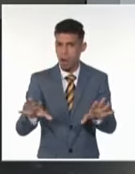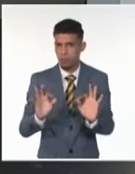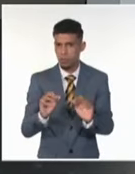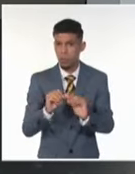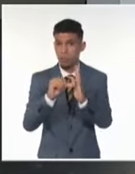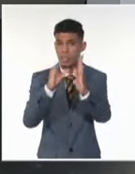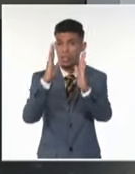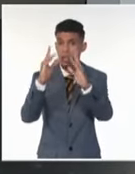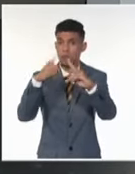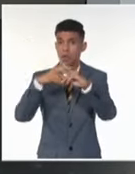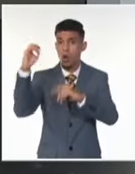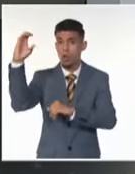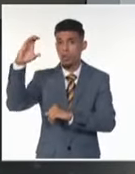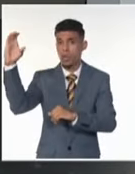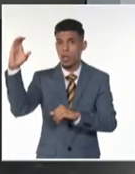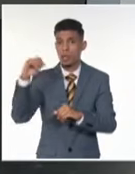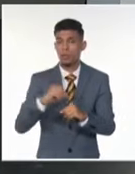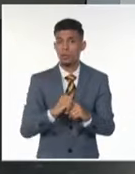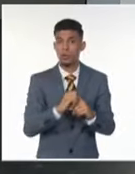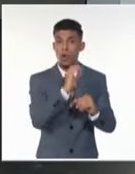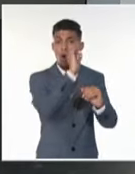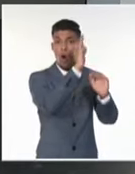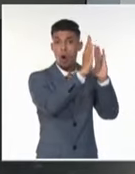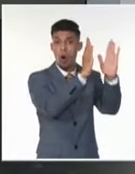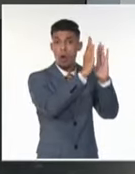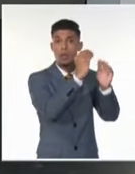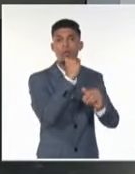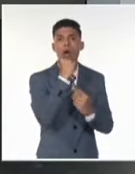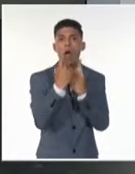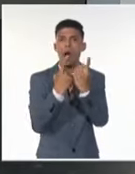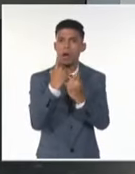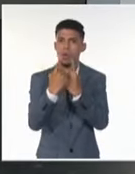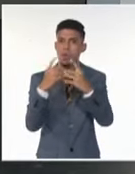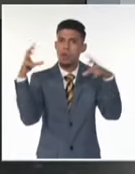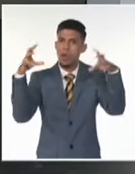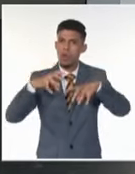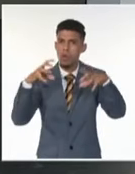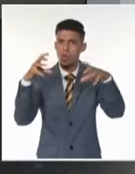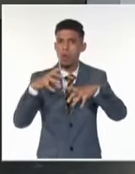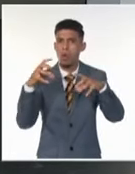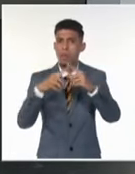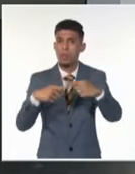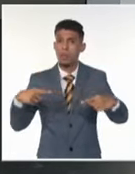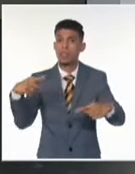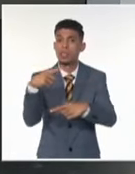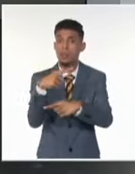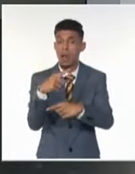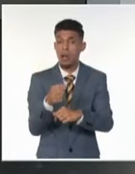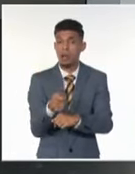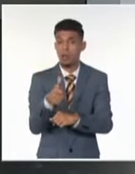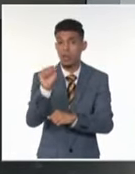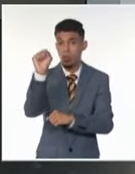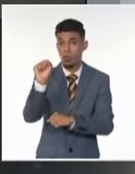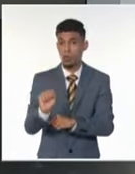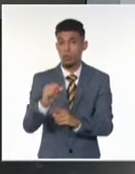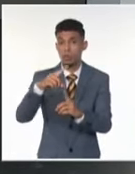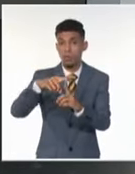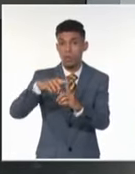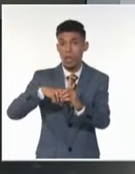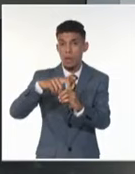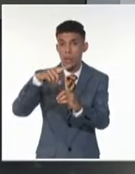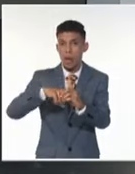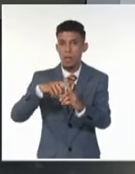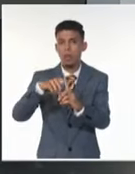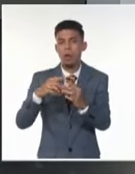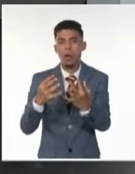en el occidente del país. En el oriente, la probabilidad de alguna lluvia debido a condiciones locales, sobre todo hacia la zona interior y sur, pero las temperaturas van a estar en general con poca